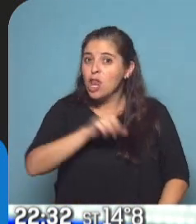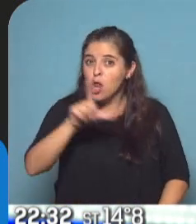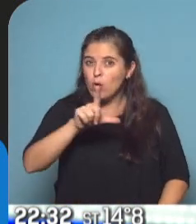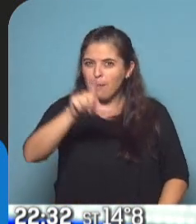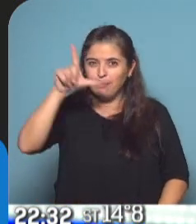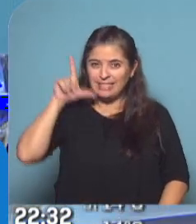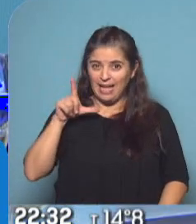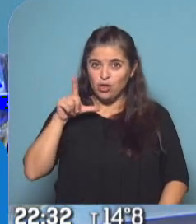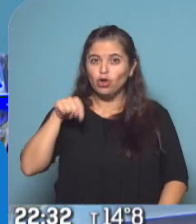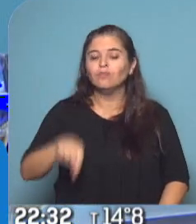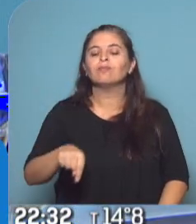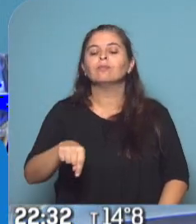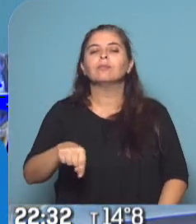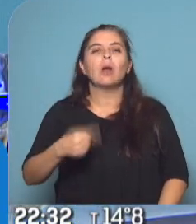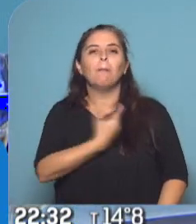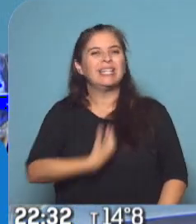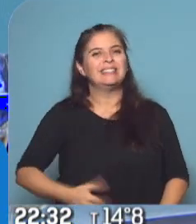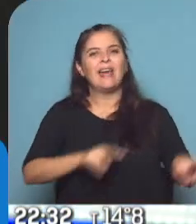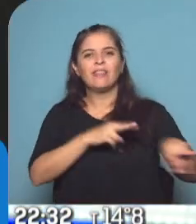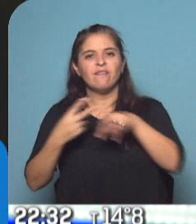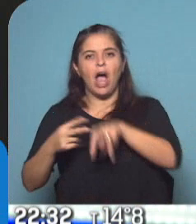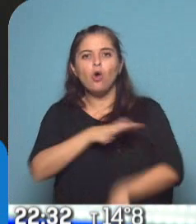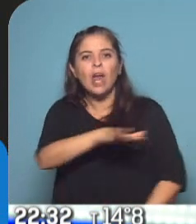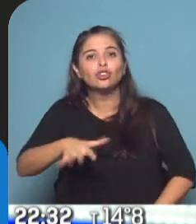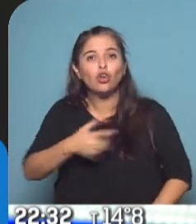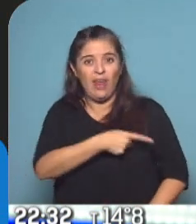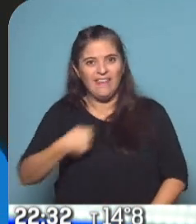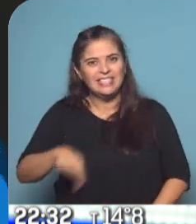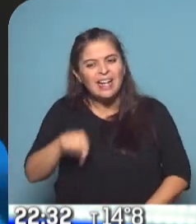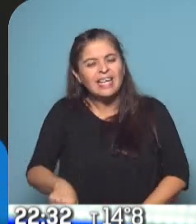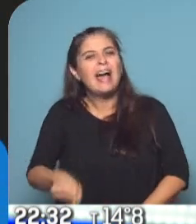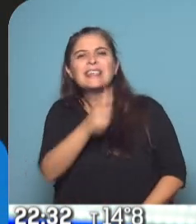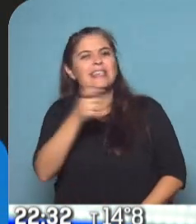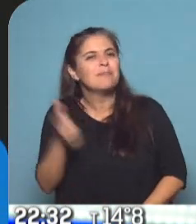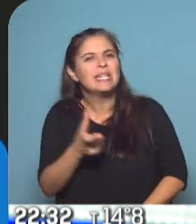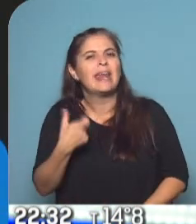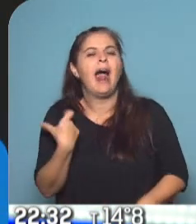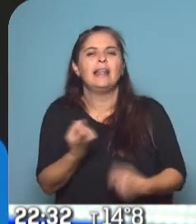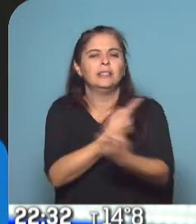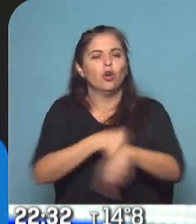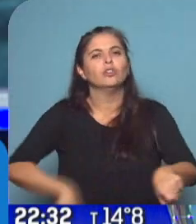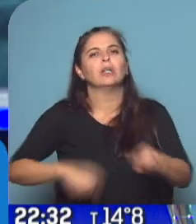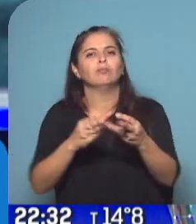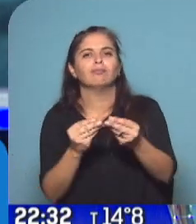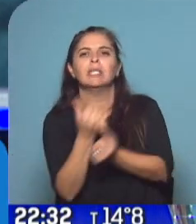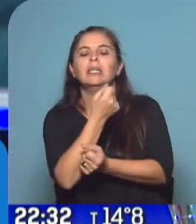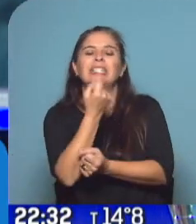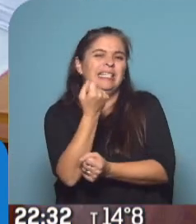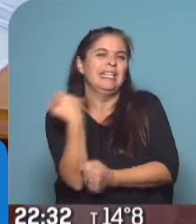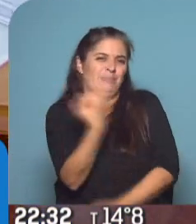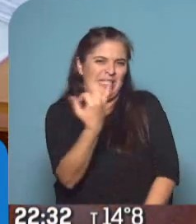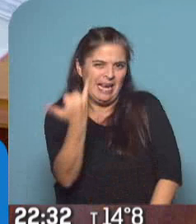62 entonces de alguna manera mostró que nosotros tenemos esta carta así que si el conflicto sigue la podemos usar